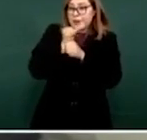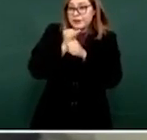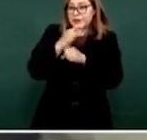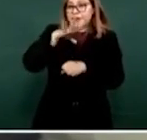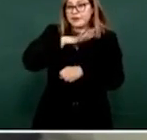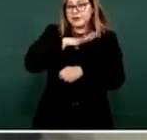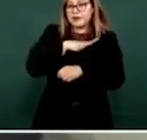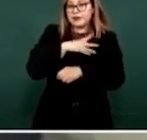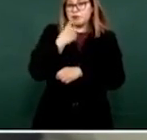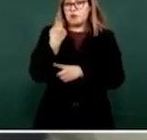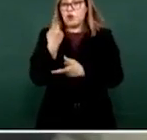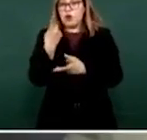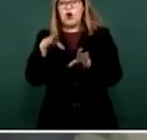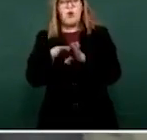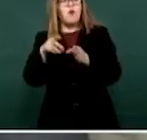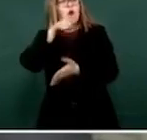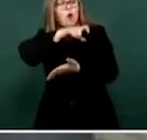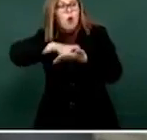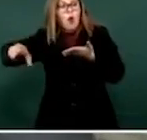por